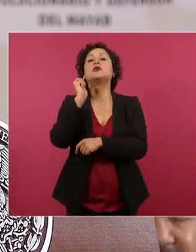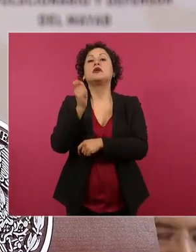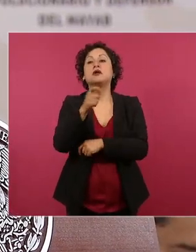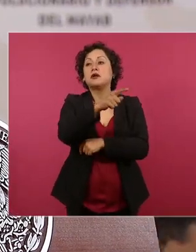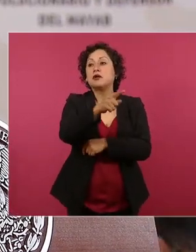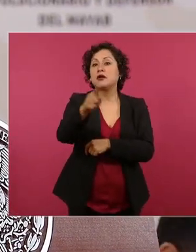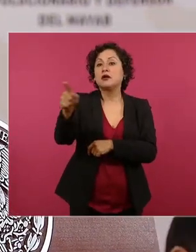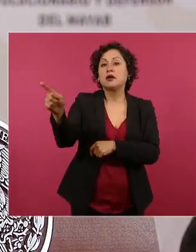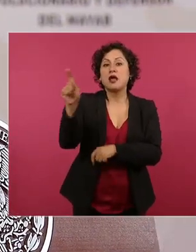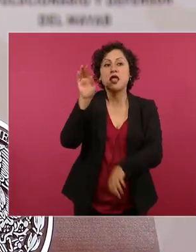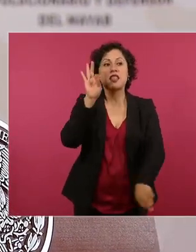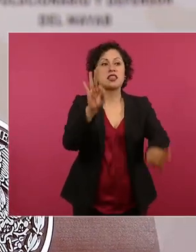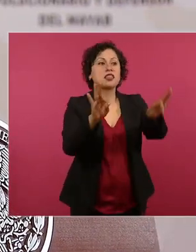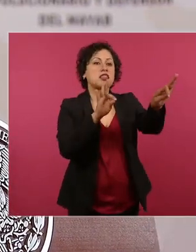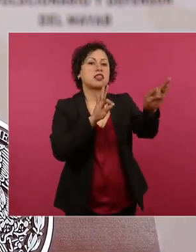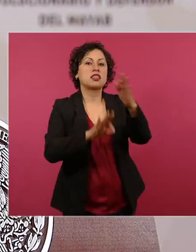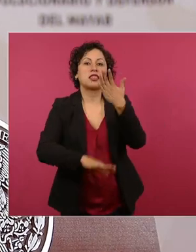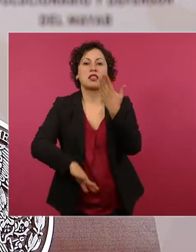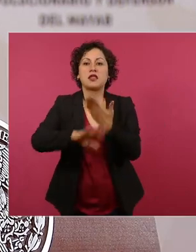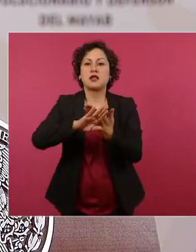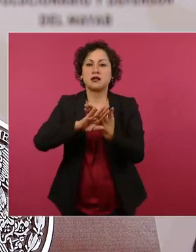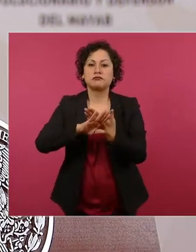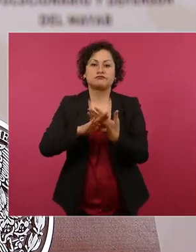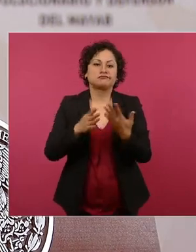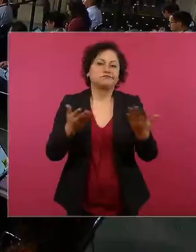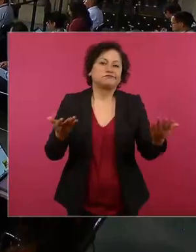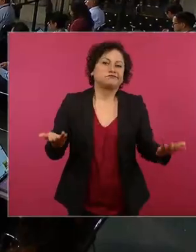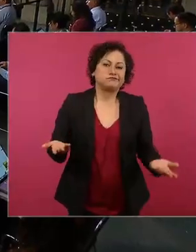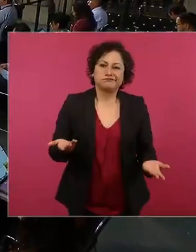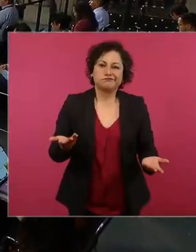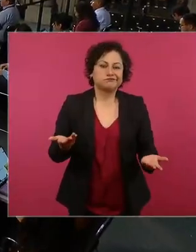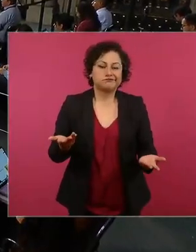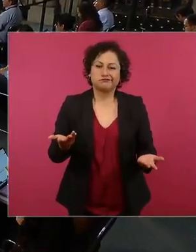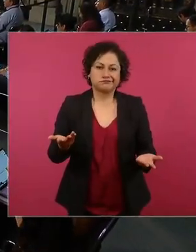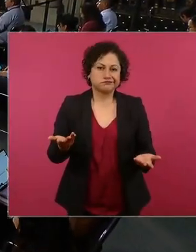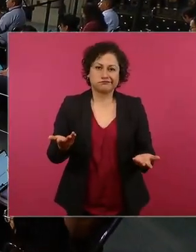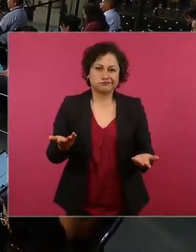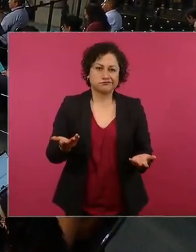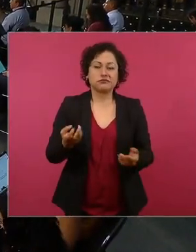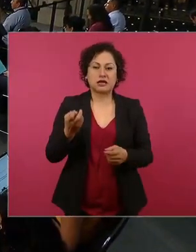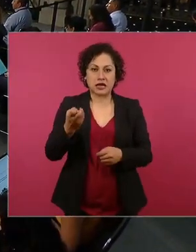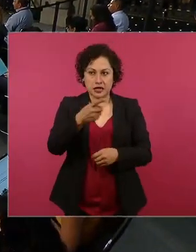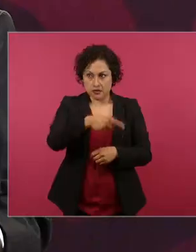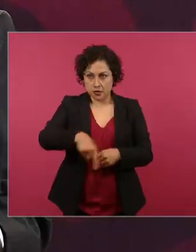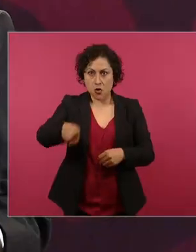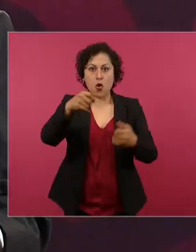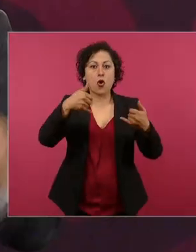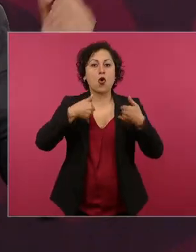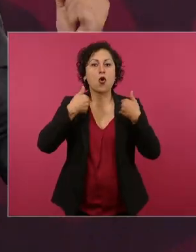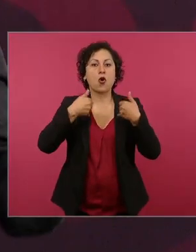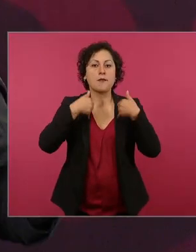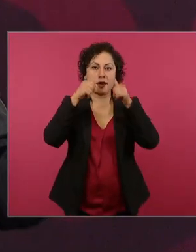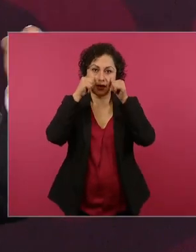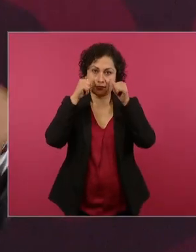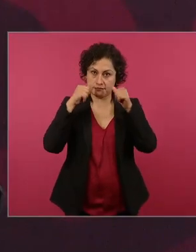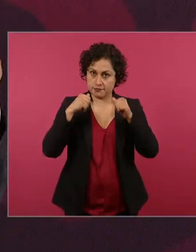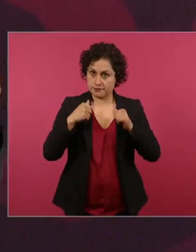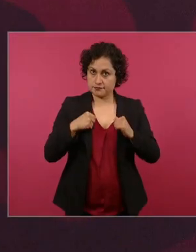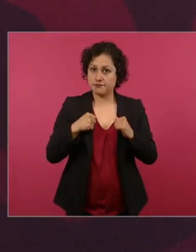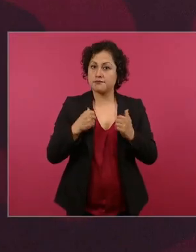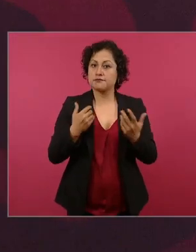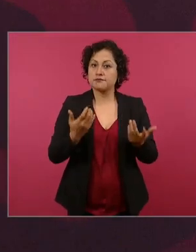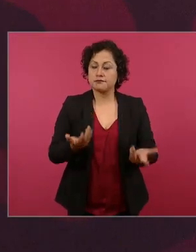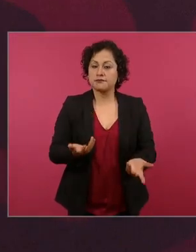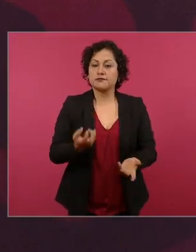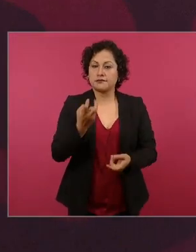nosotros. Y esto también para los jóvenes. Es decir, si